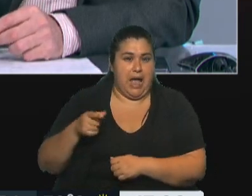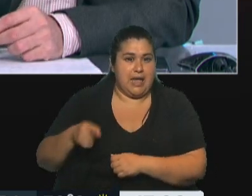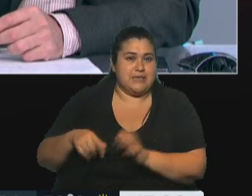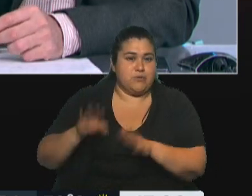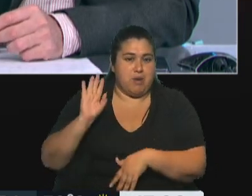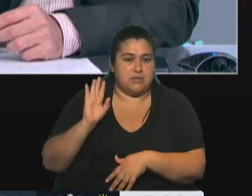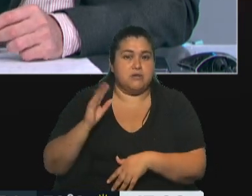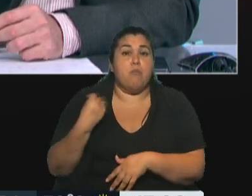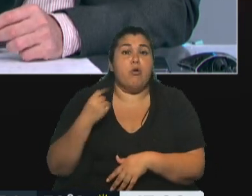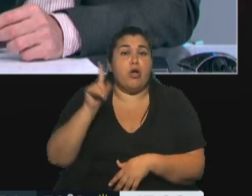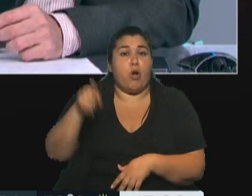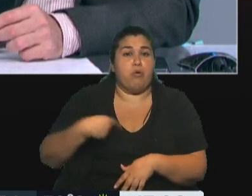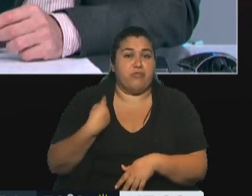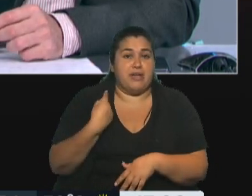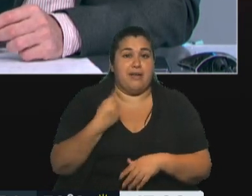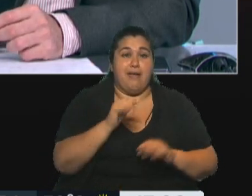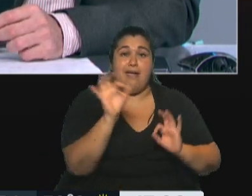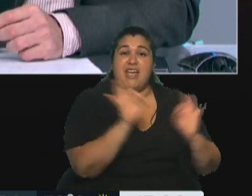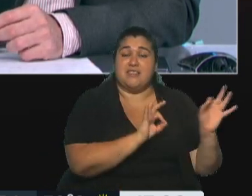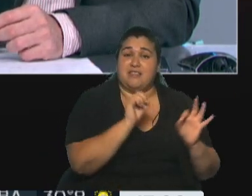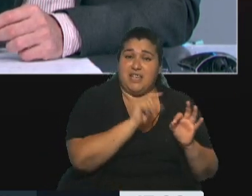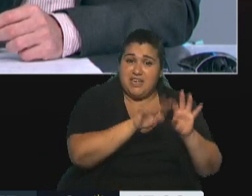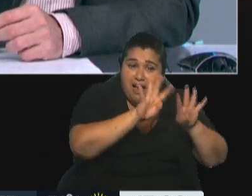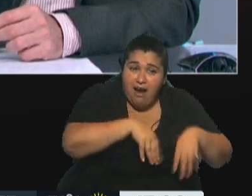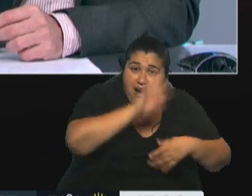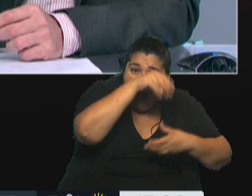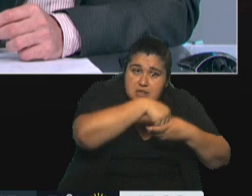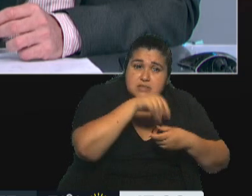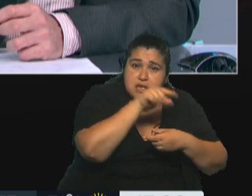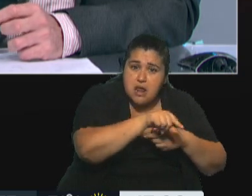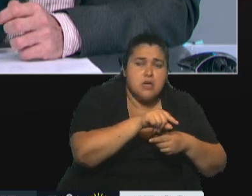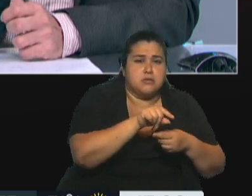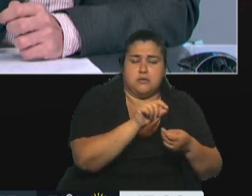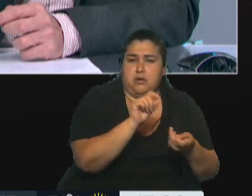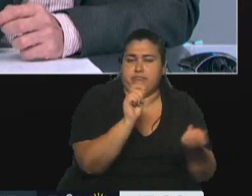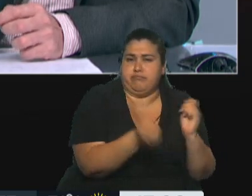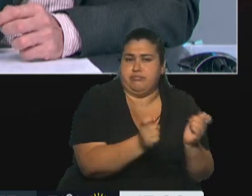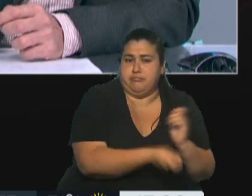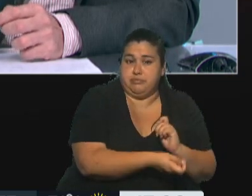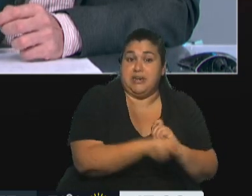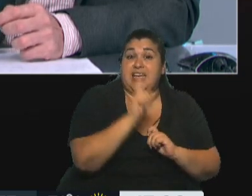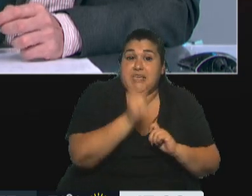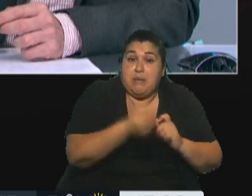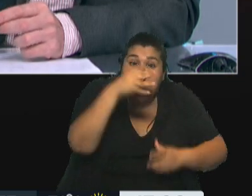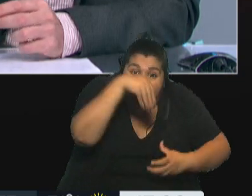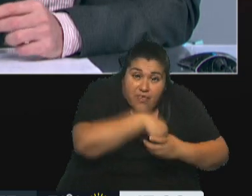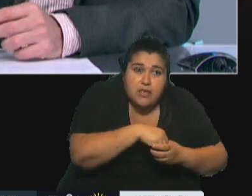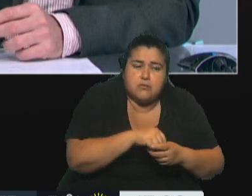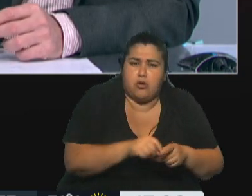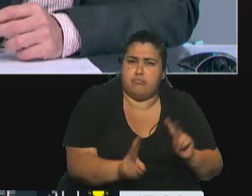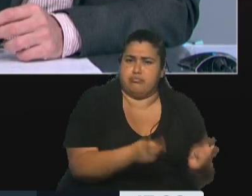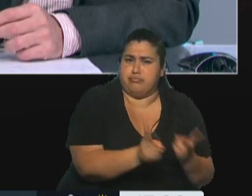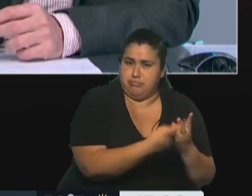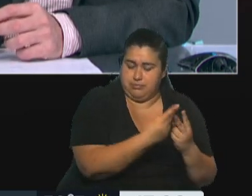con el desmantelamiento de las políticas penitenciarias. En el último tiempo hay 11 masacres penitenciarias. El